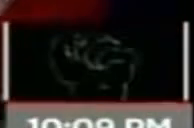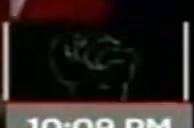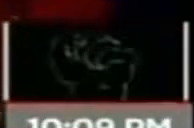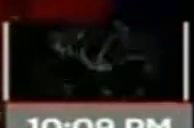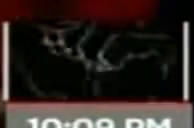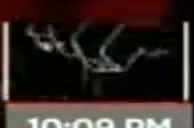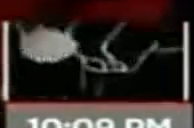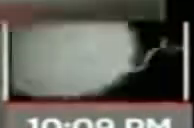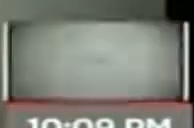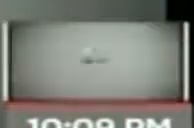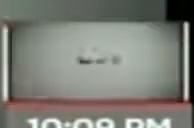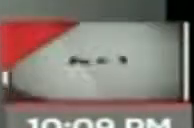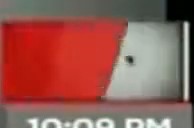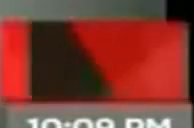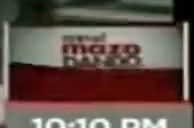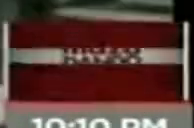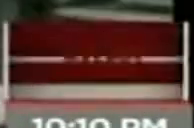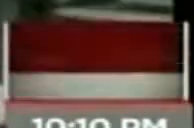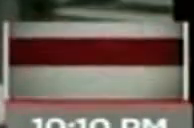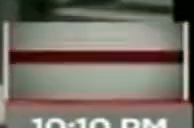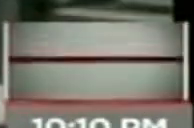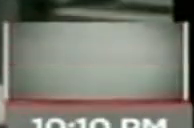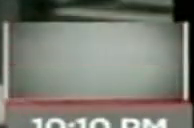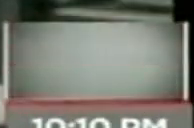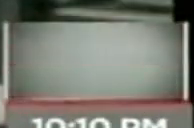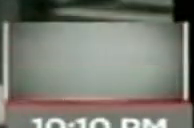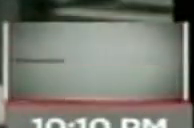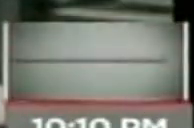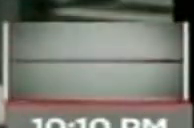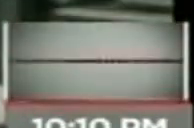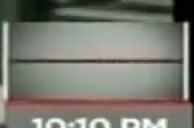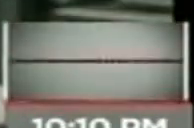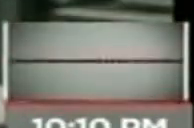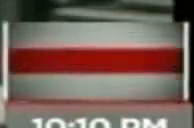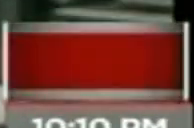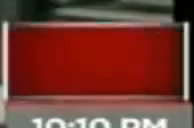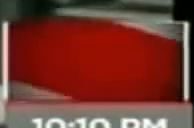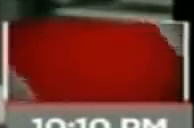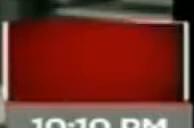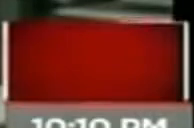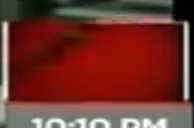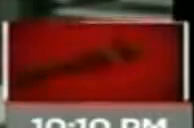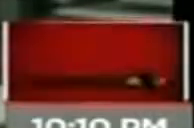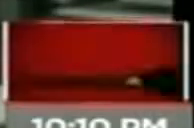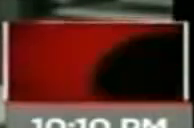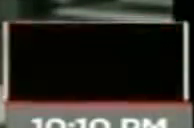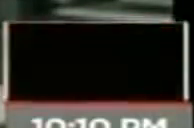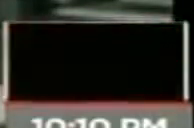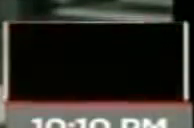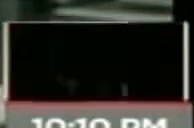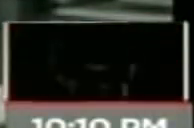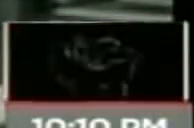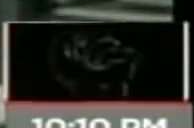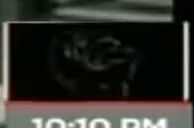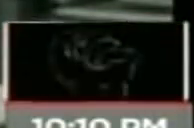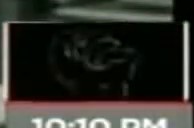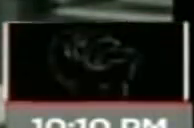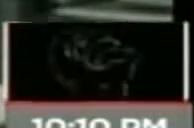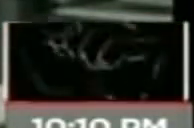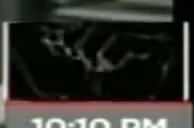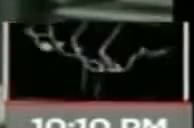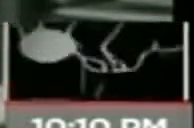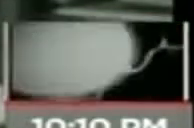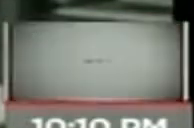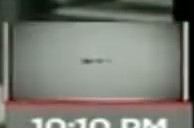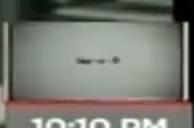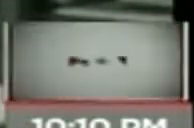nosotros o el imperialismo. Esta corriente fascista ha despertado. Ellos